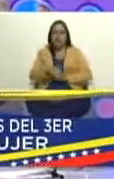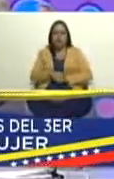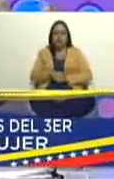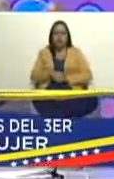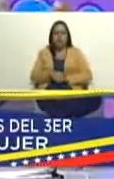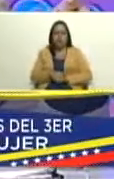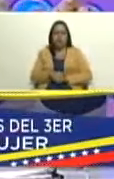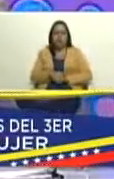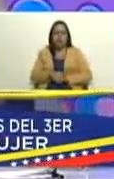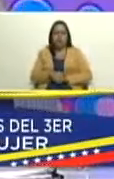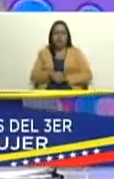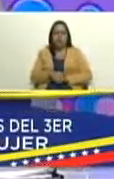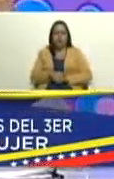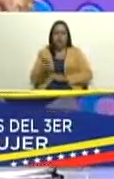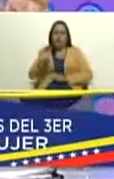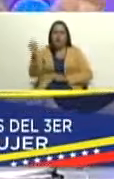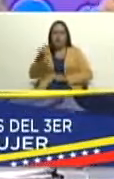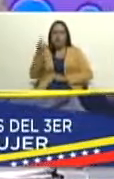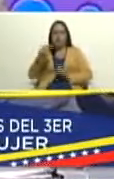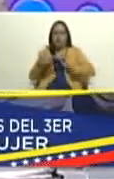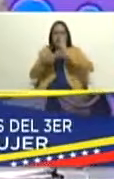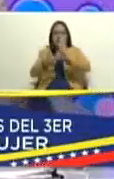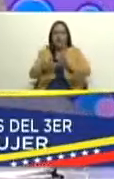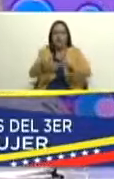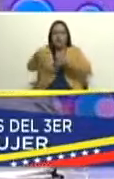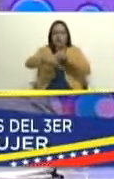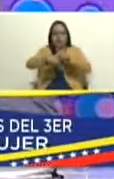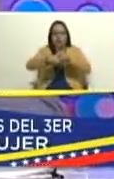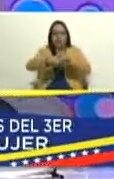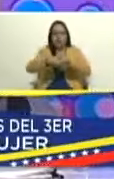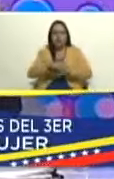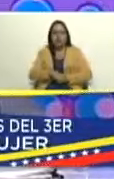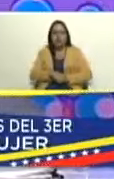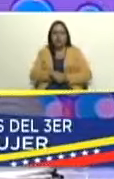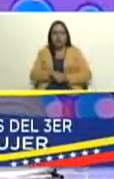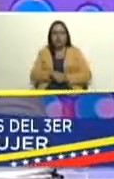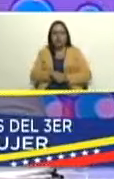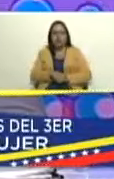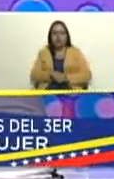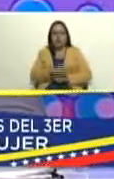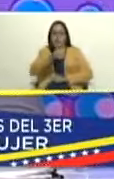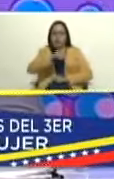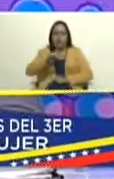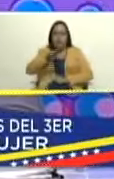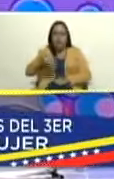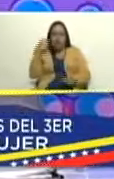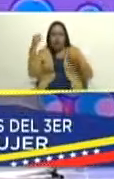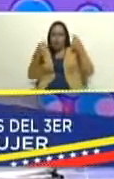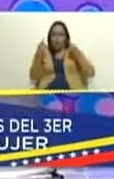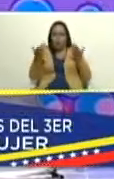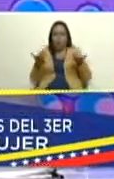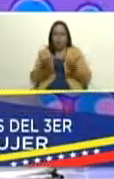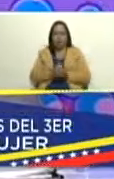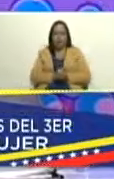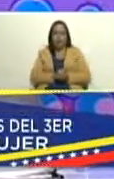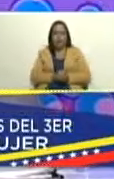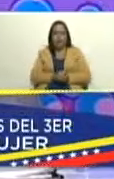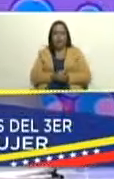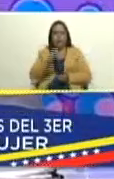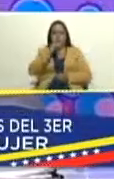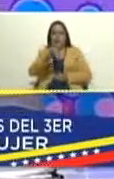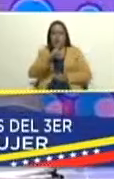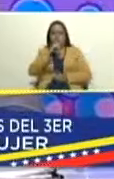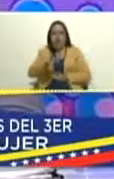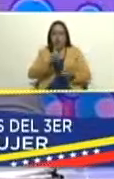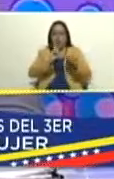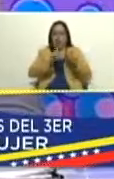sometida a lo que salía en redes y medios, la gente lo que podía es enloquecer. ¿Ah? Una noticia mala detrás